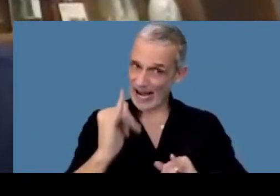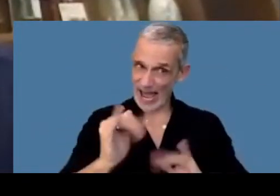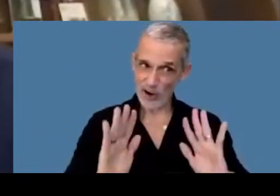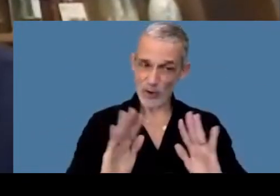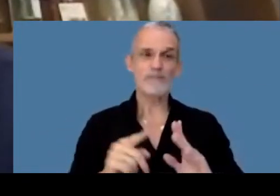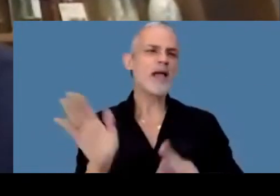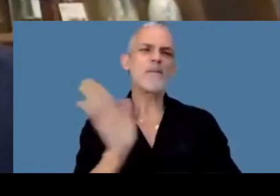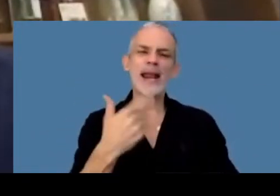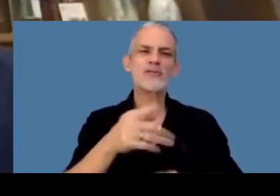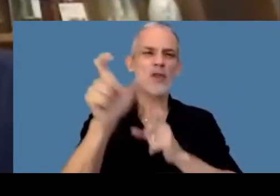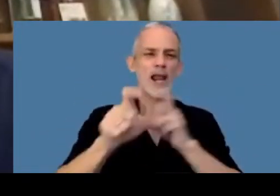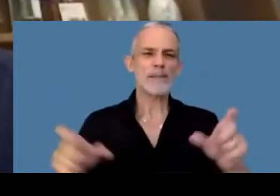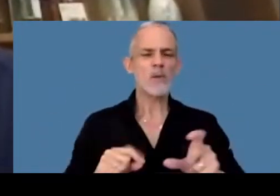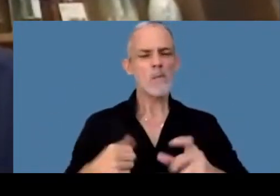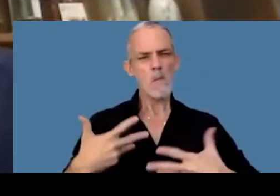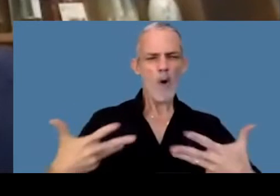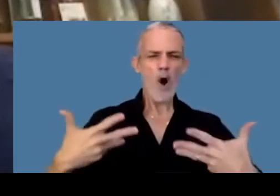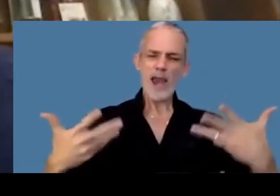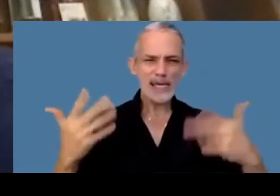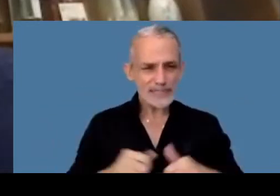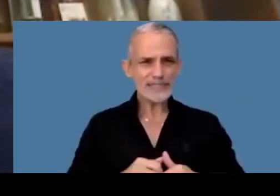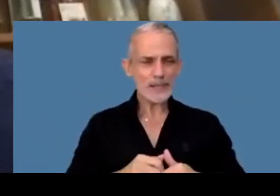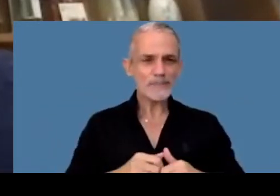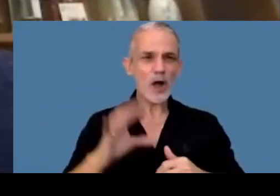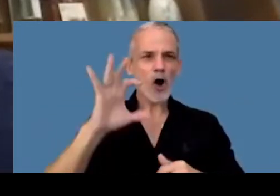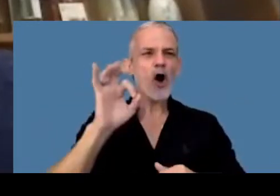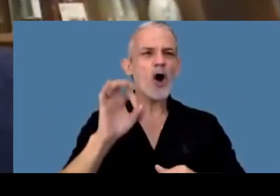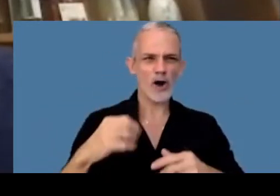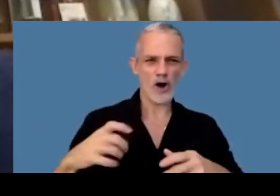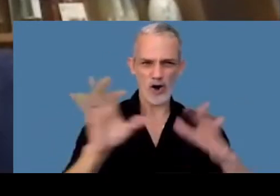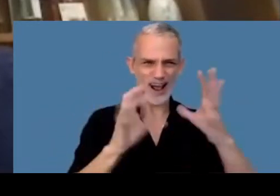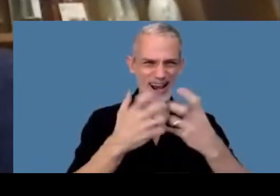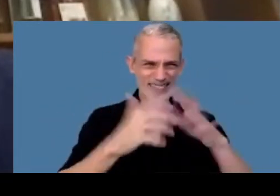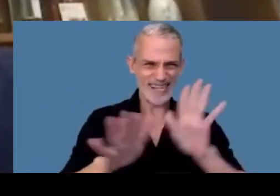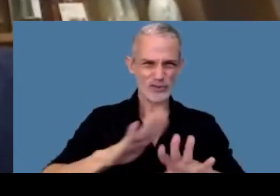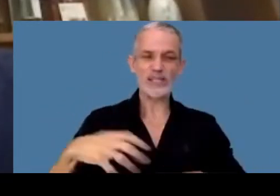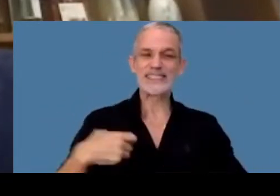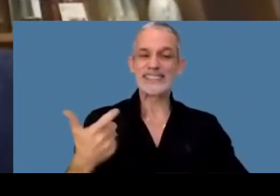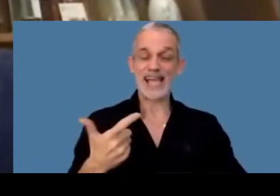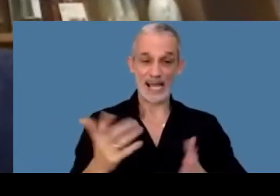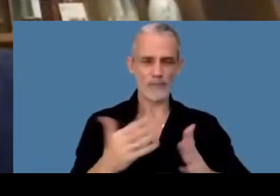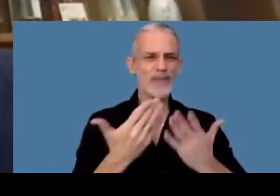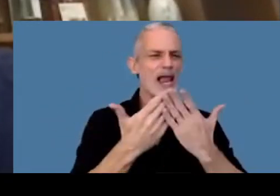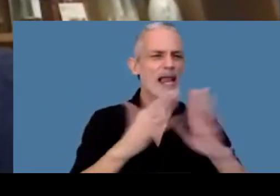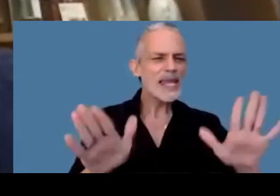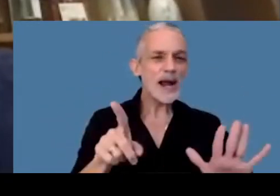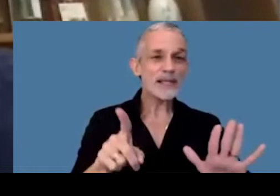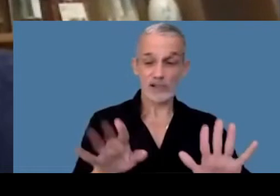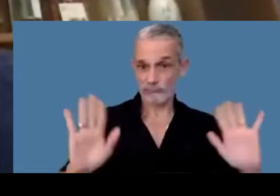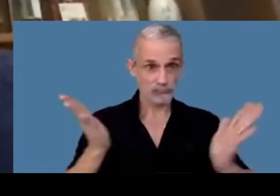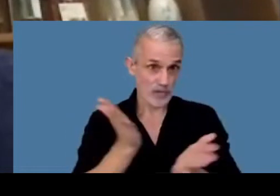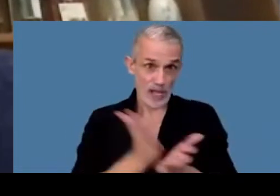los que les molesta tanto la organización sindical. La libertad sindical es un derecho humano